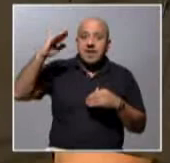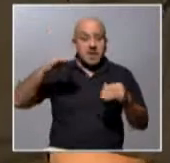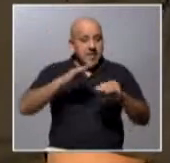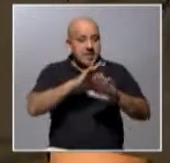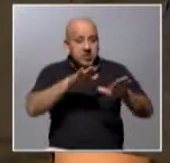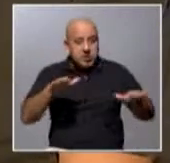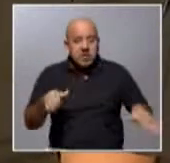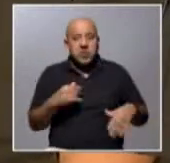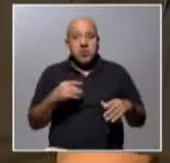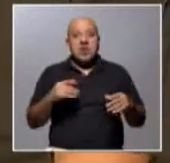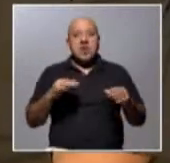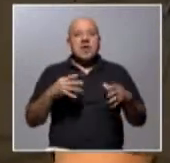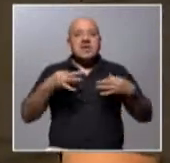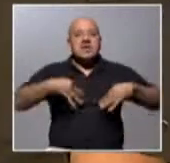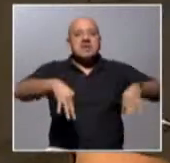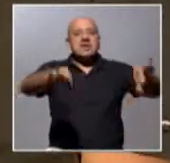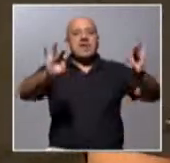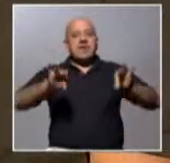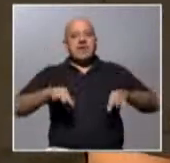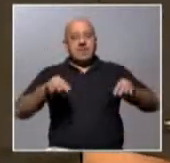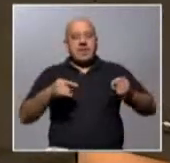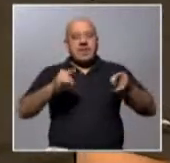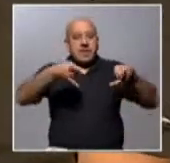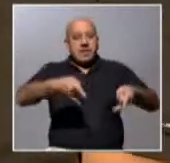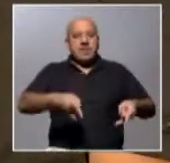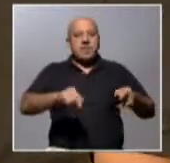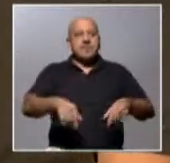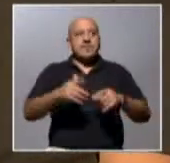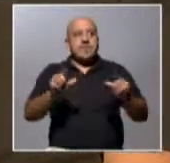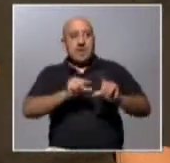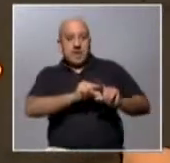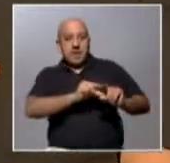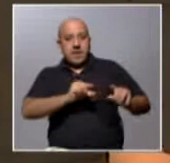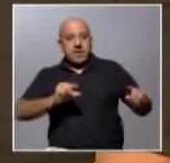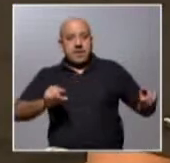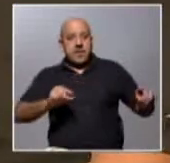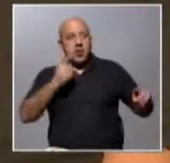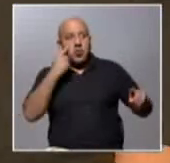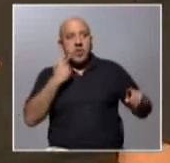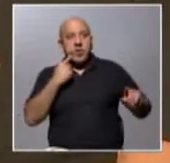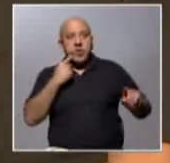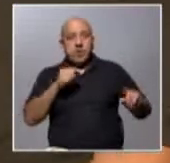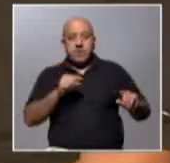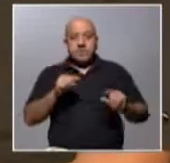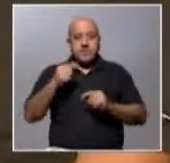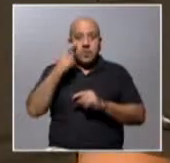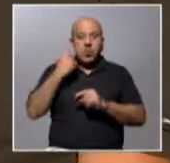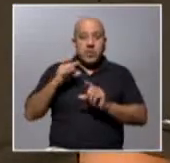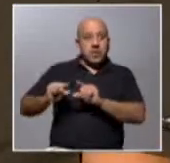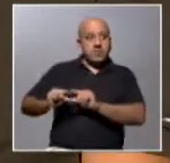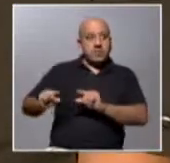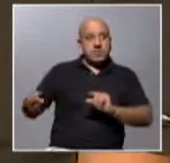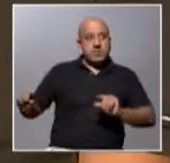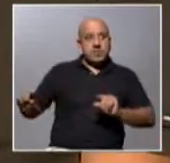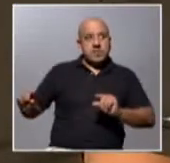cama, acá también con el contacto del teléfono que les estamos dando para esto. Recibimos, digo, a uno de los responsables de esta movida que